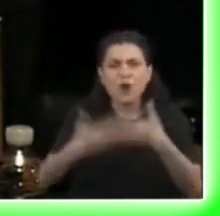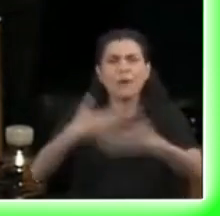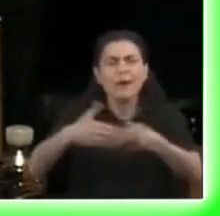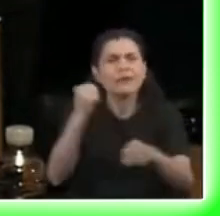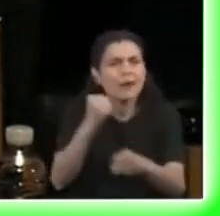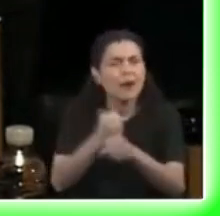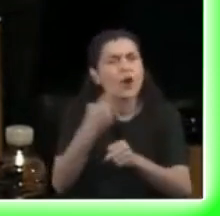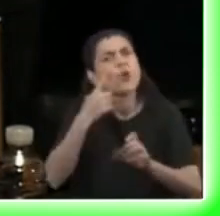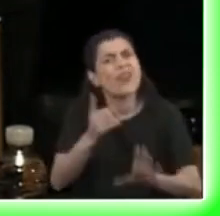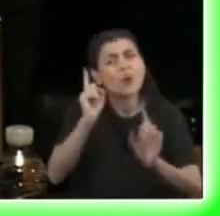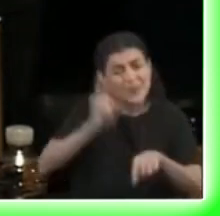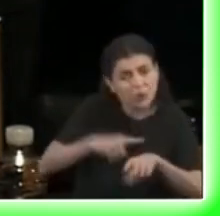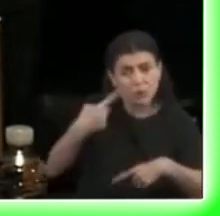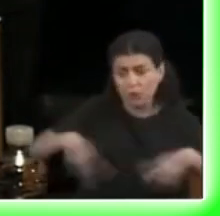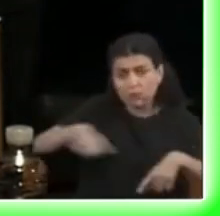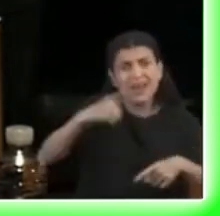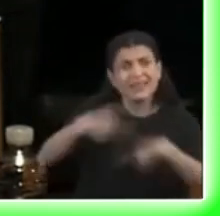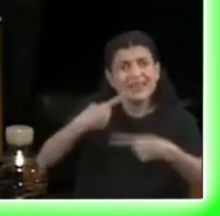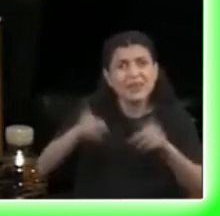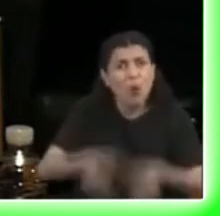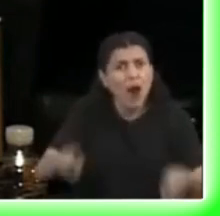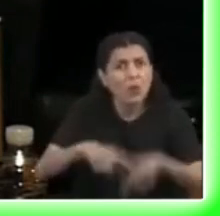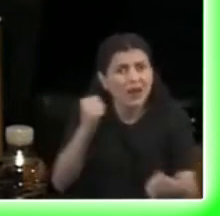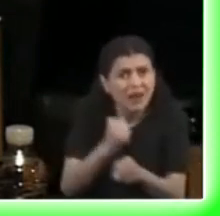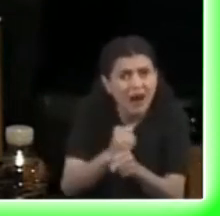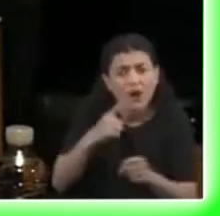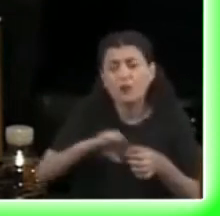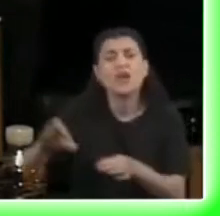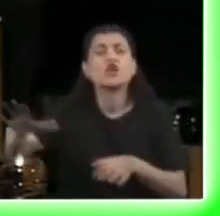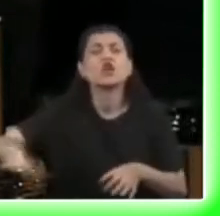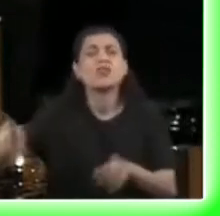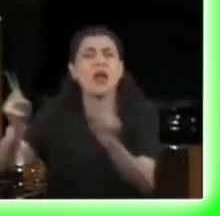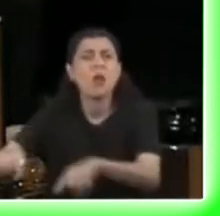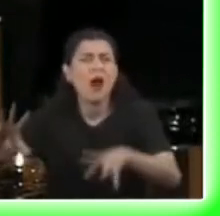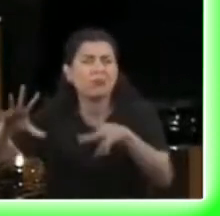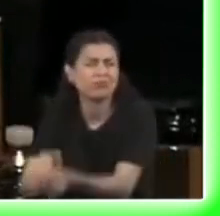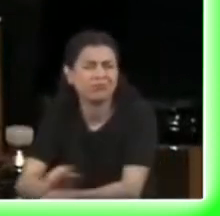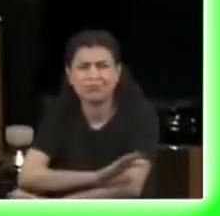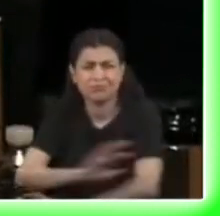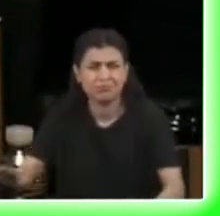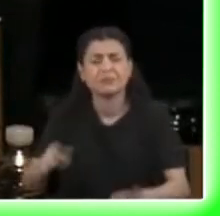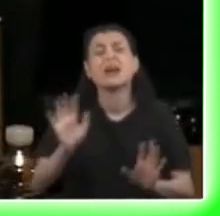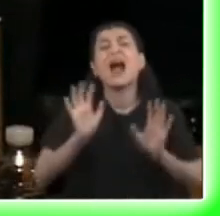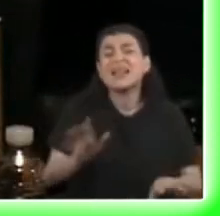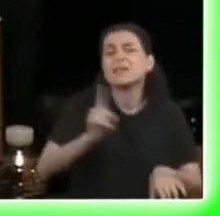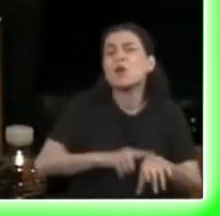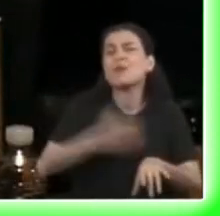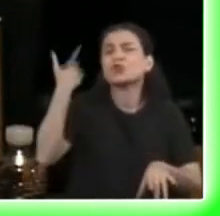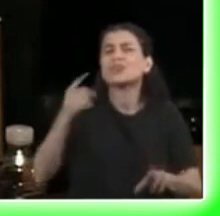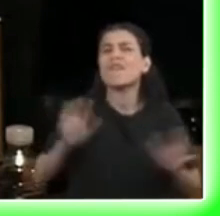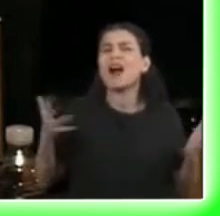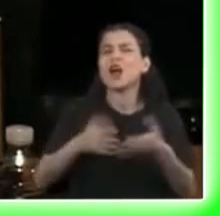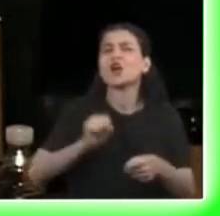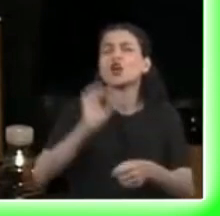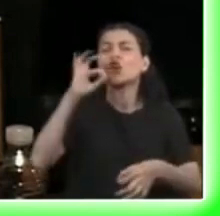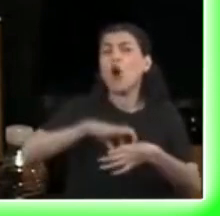dos caras de la misma moneda. Este sistema de apartheid mostró su cara más grotesca durante la pandemia, que dejó a la